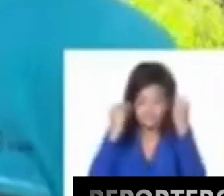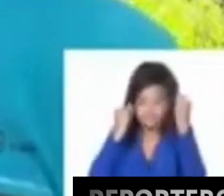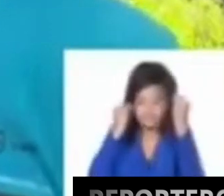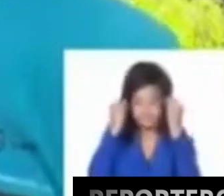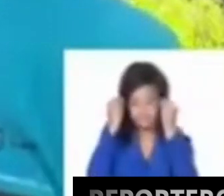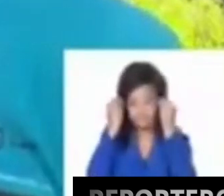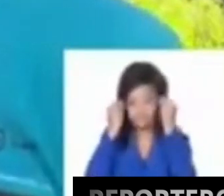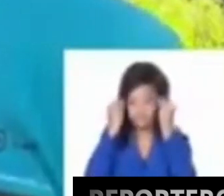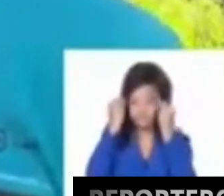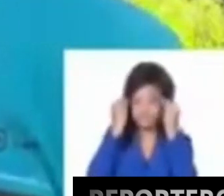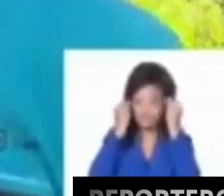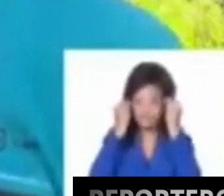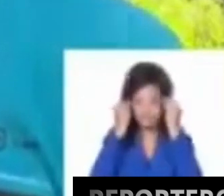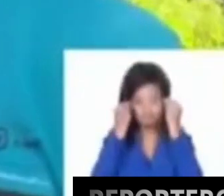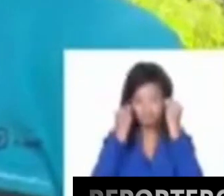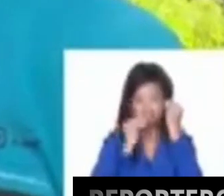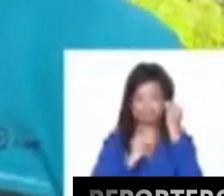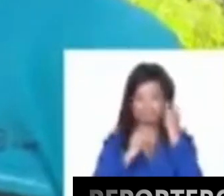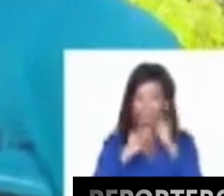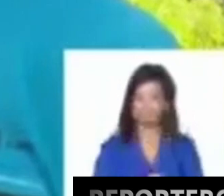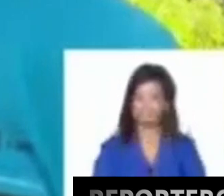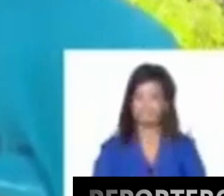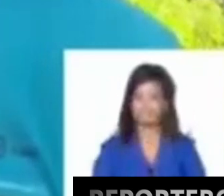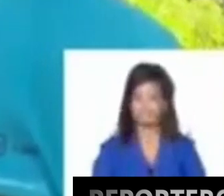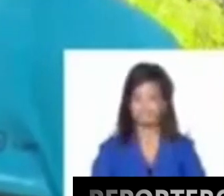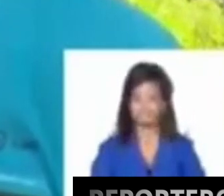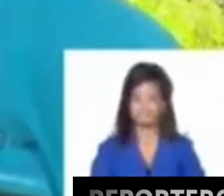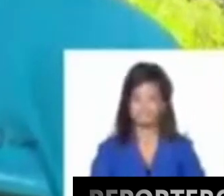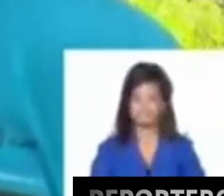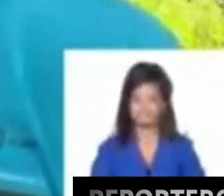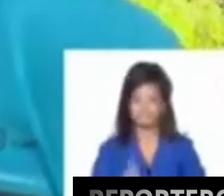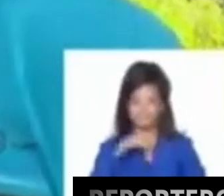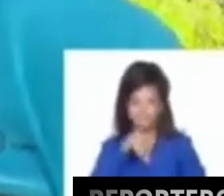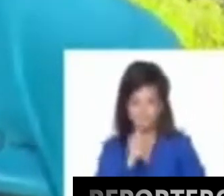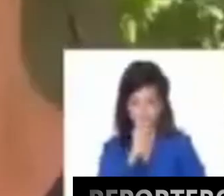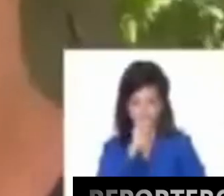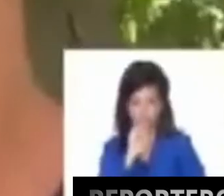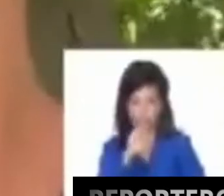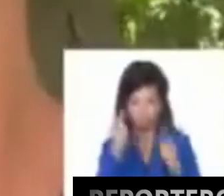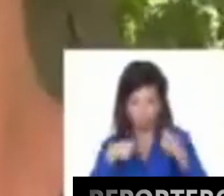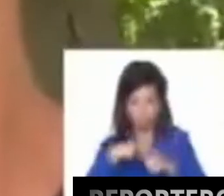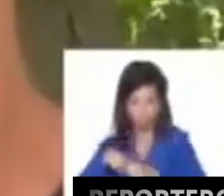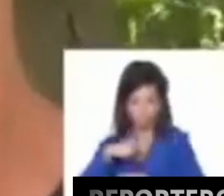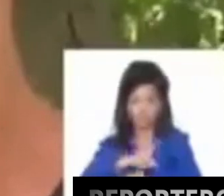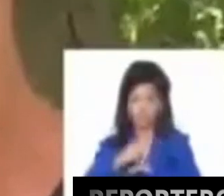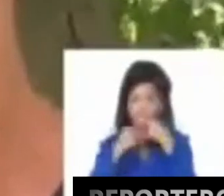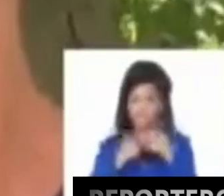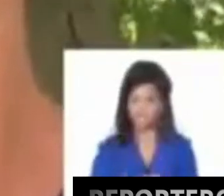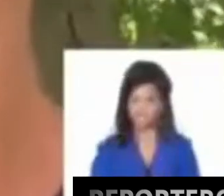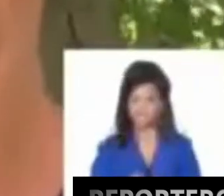militar. Entonces él automáticamente yo le dije, no, bro, tú no puedes salir de aquí. Tienes que quedarte aquí. Tengo que agradecerle a muchas